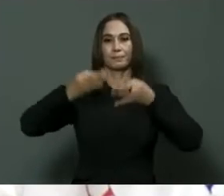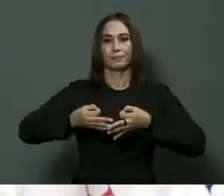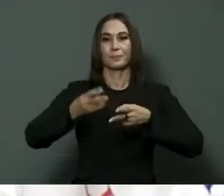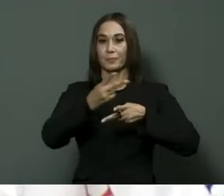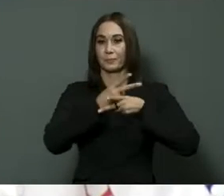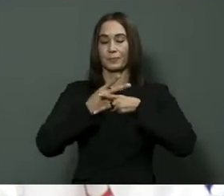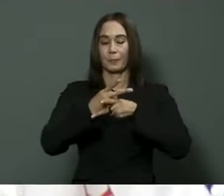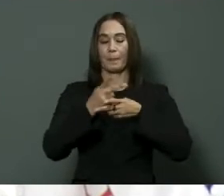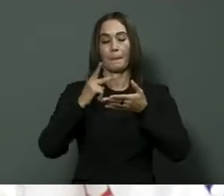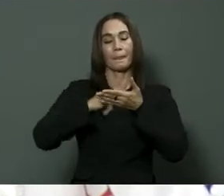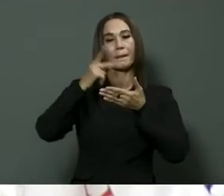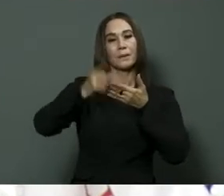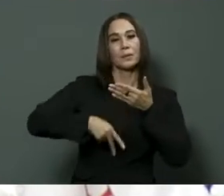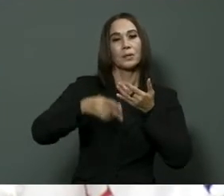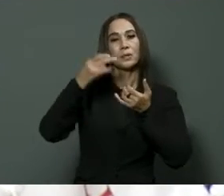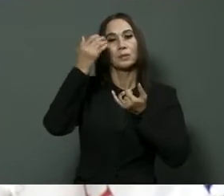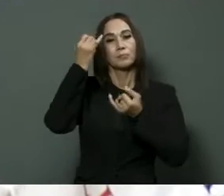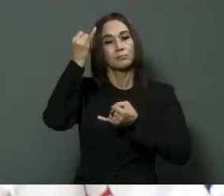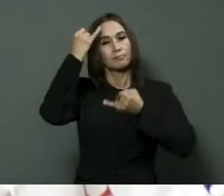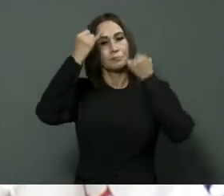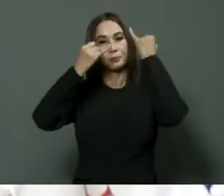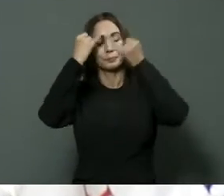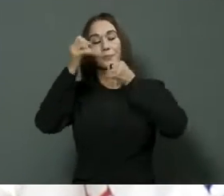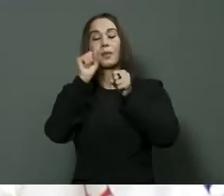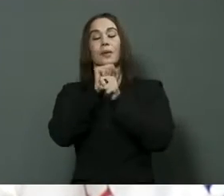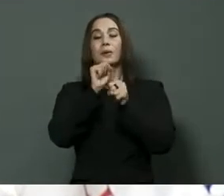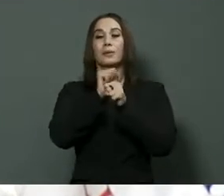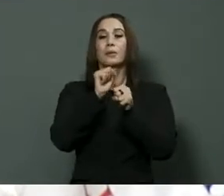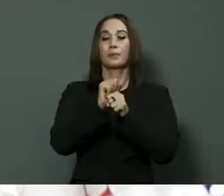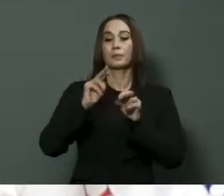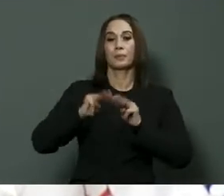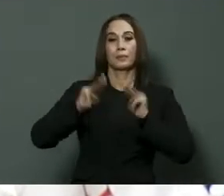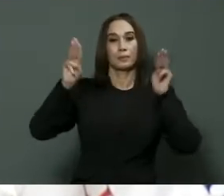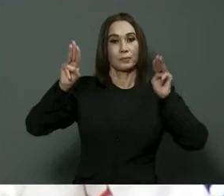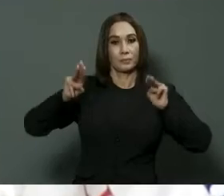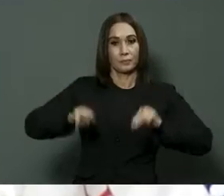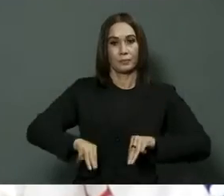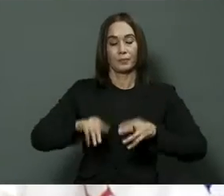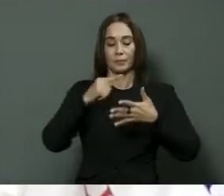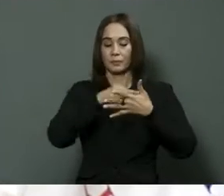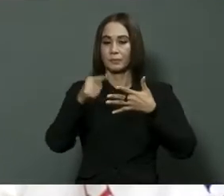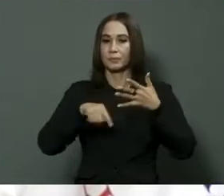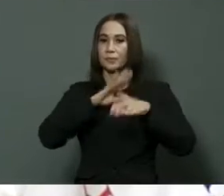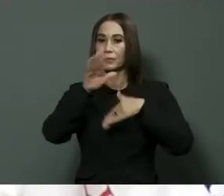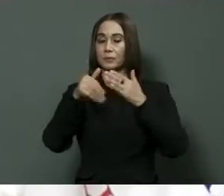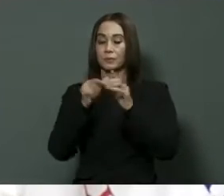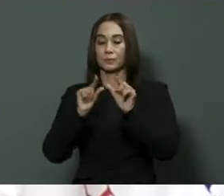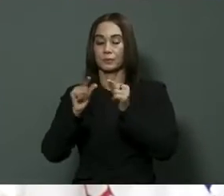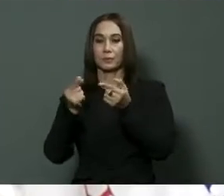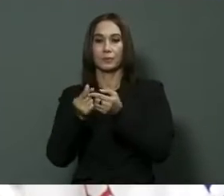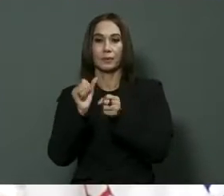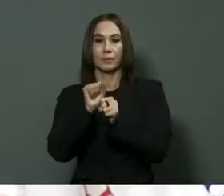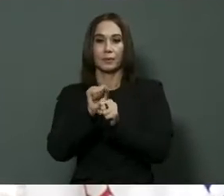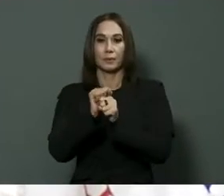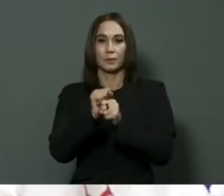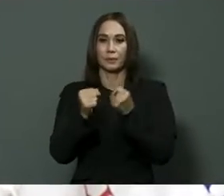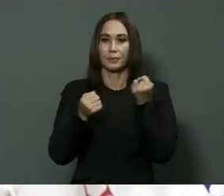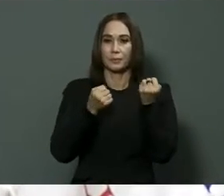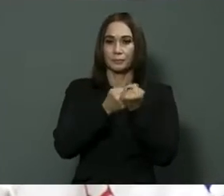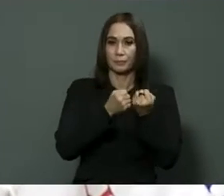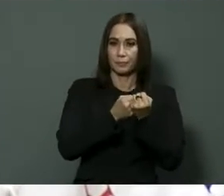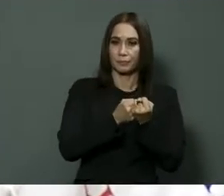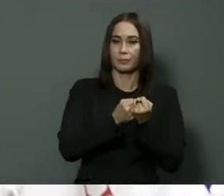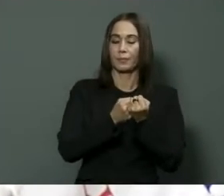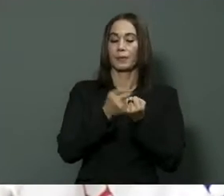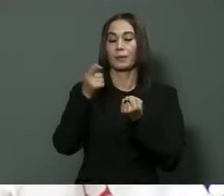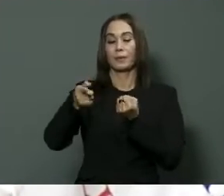Un proyecto bien acabado, bien gestado por nuestro ministro y todos los que de una u otra manera estuvimos